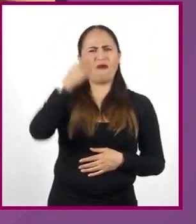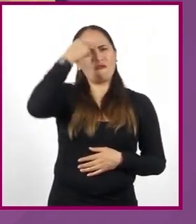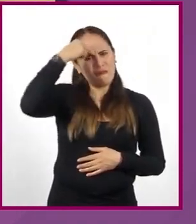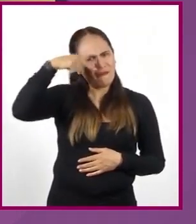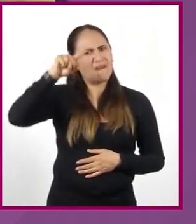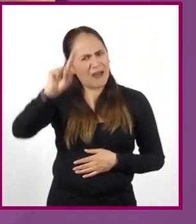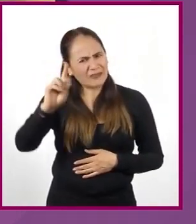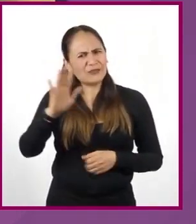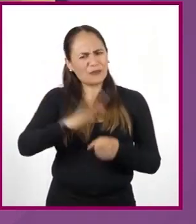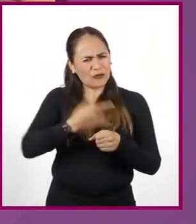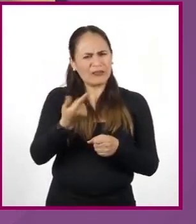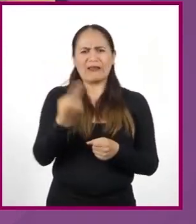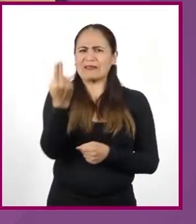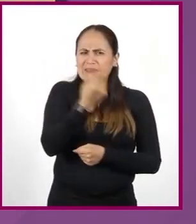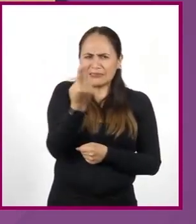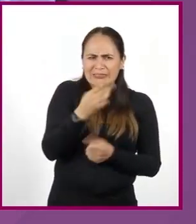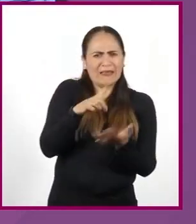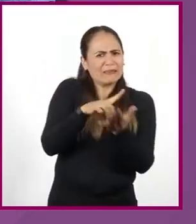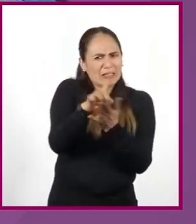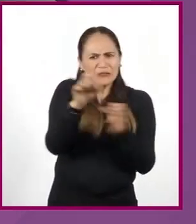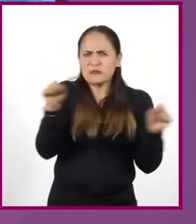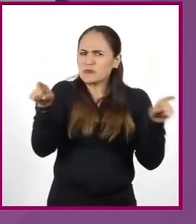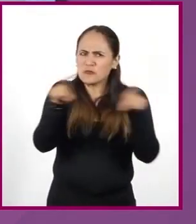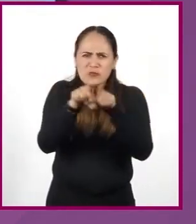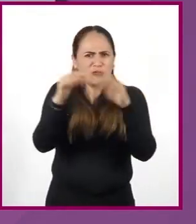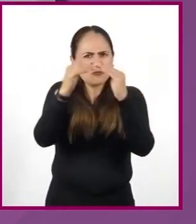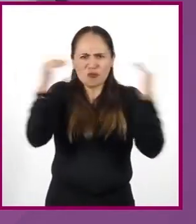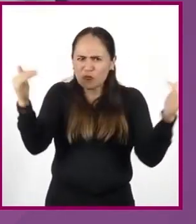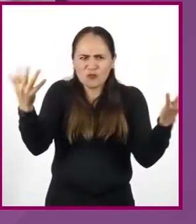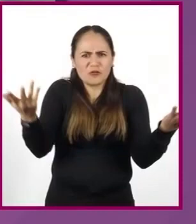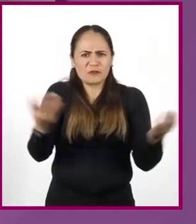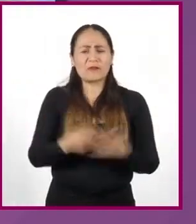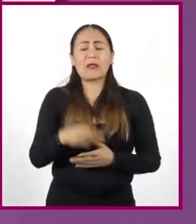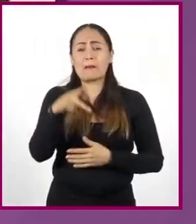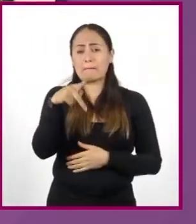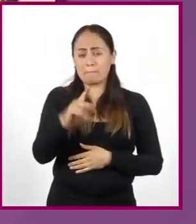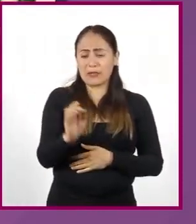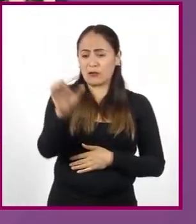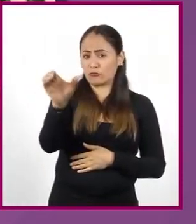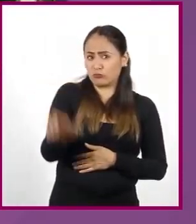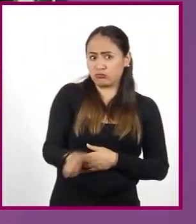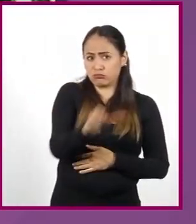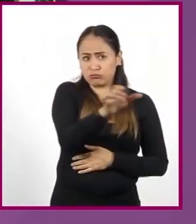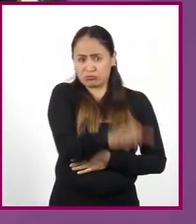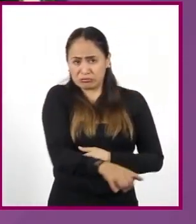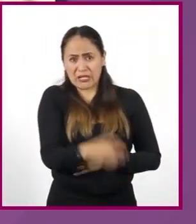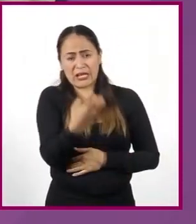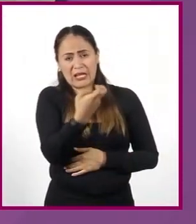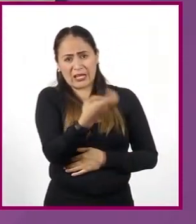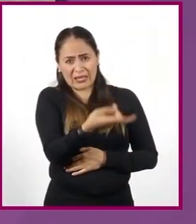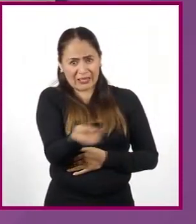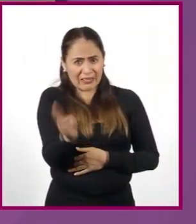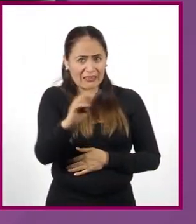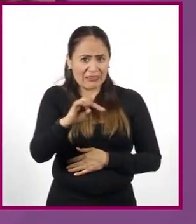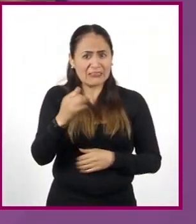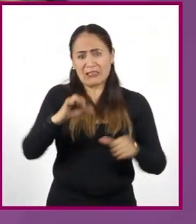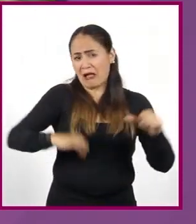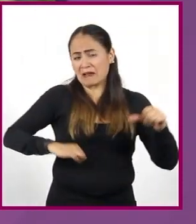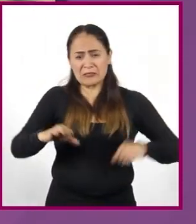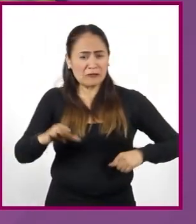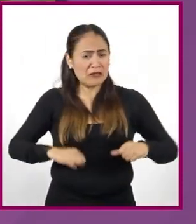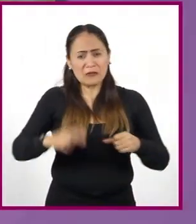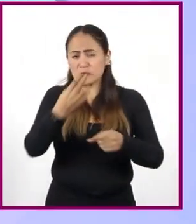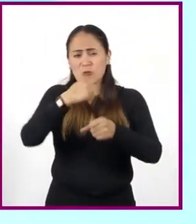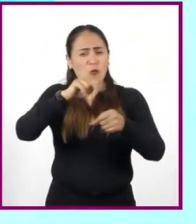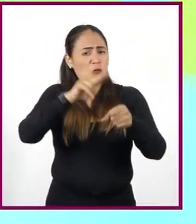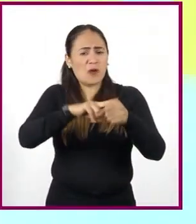mismas necesidades y derechos que cualquiera, pero que de forma particular les cuesta trabajo verse involucradas en actividades cotidianas.